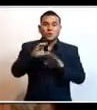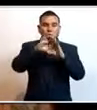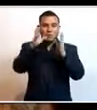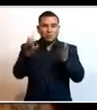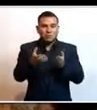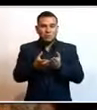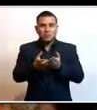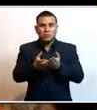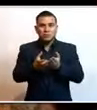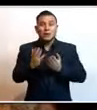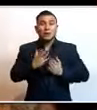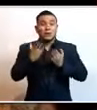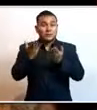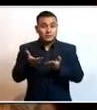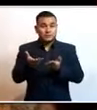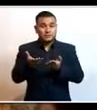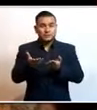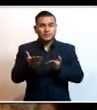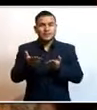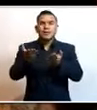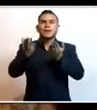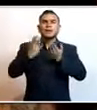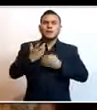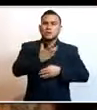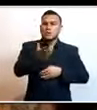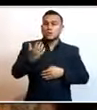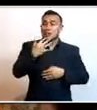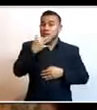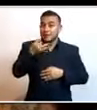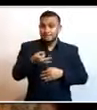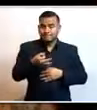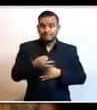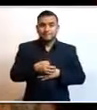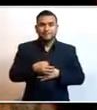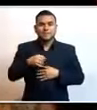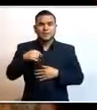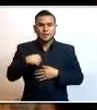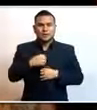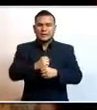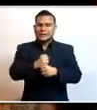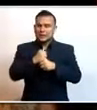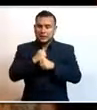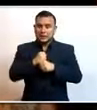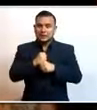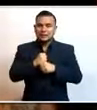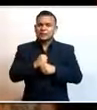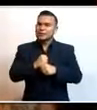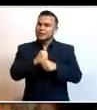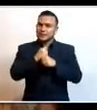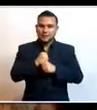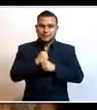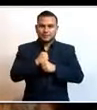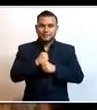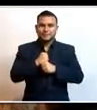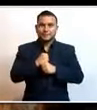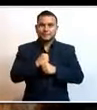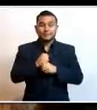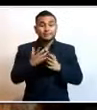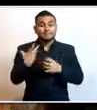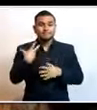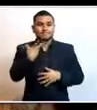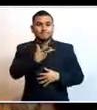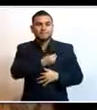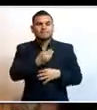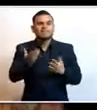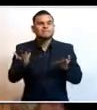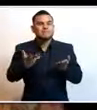Y Dios nos va a ayudar, y Dios nos va a sacar de esta. Estoy seguro, 100%. Y nosotros